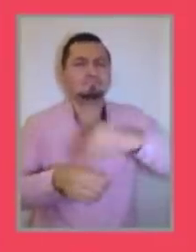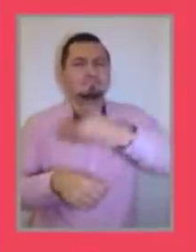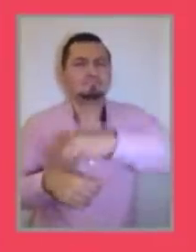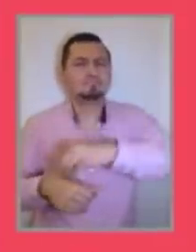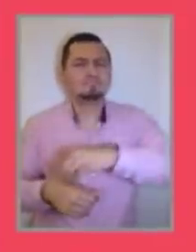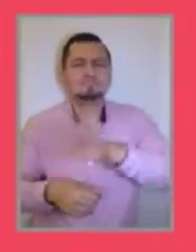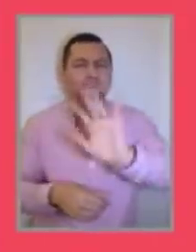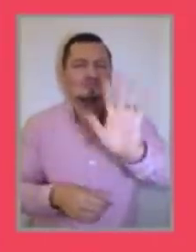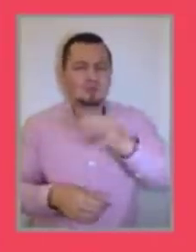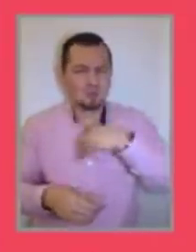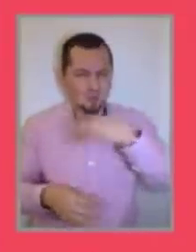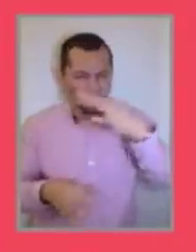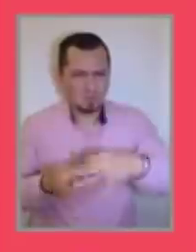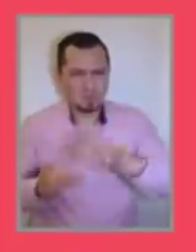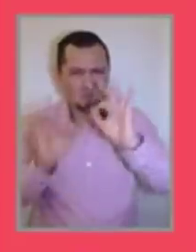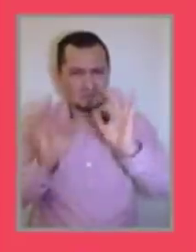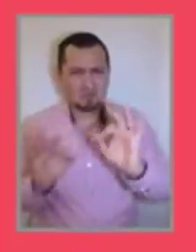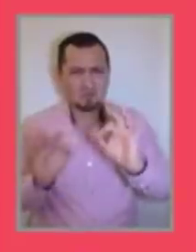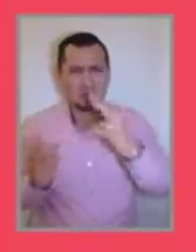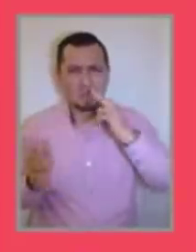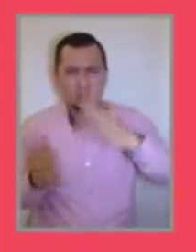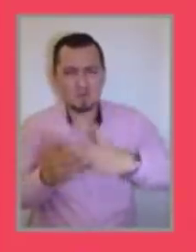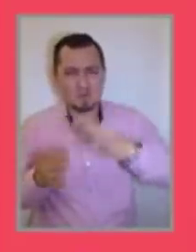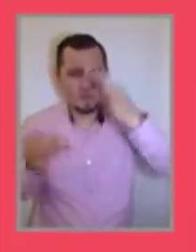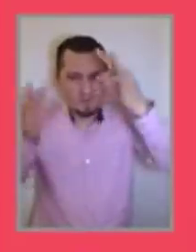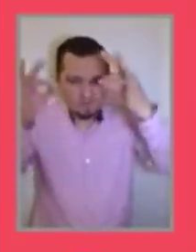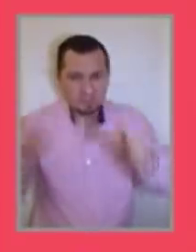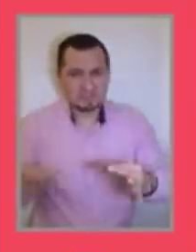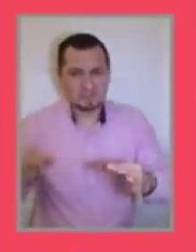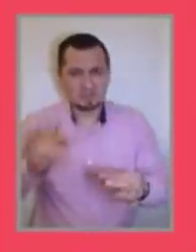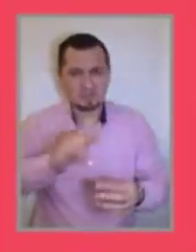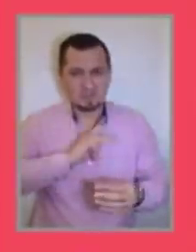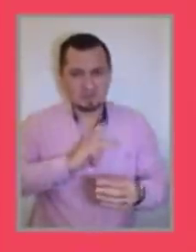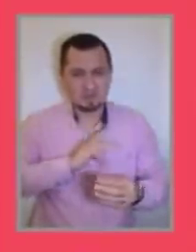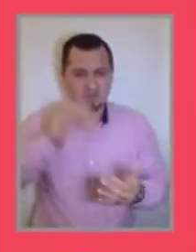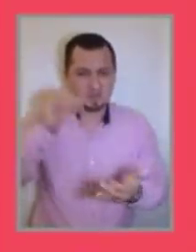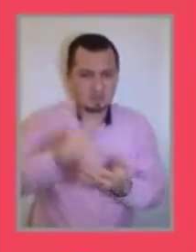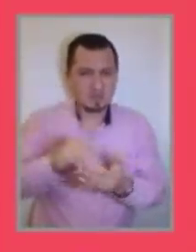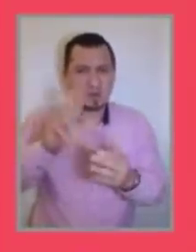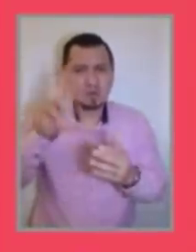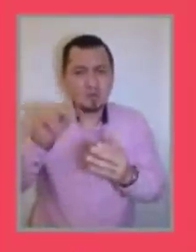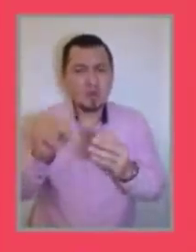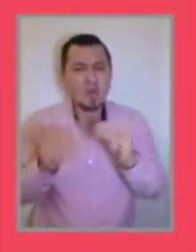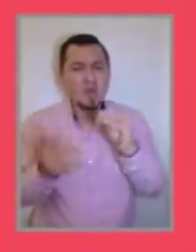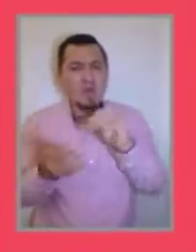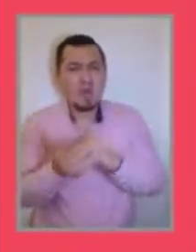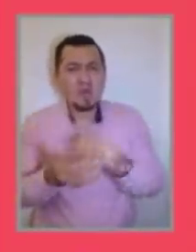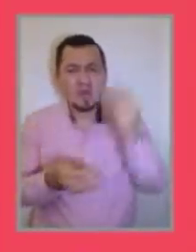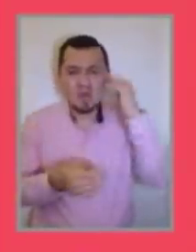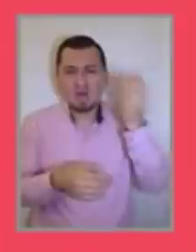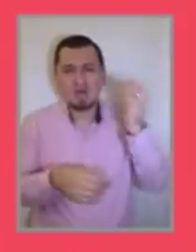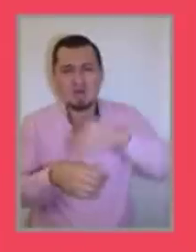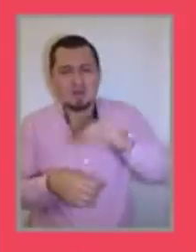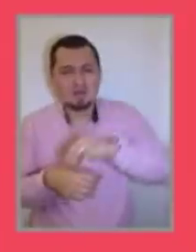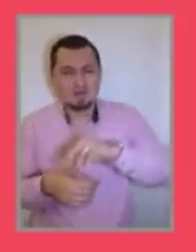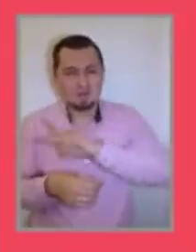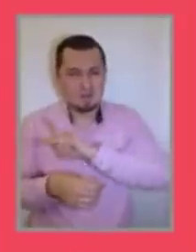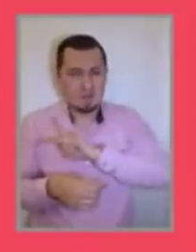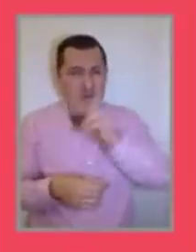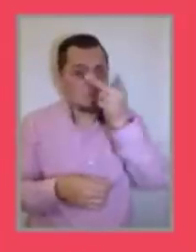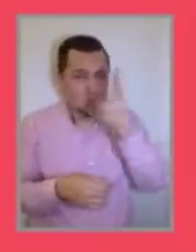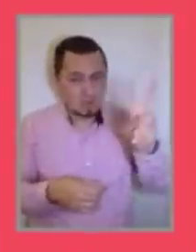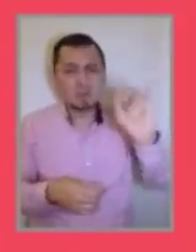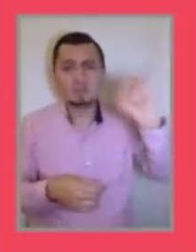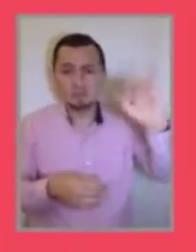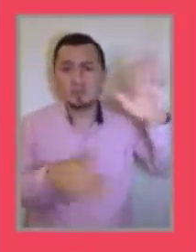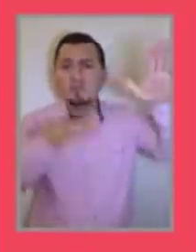que dejar en claro que lo que está registrado oficialmente es lo que hay. Aquí no escondemos cifras. Segundo, la ocupación hospitalaria en Vallarta ha ido disminuyendo en los últimos